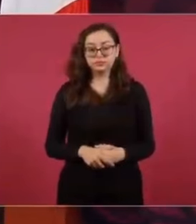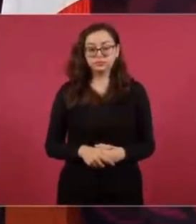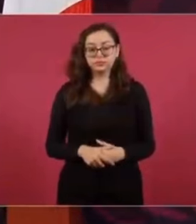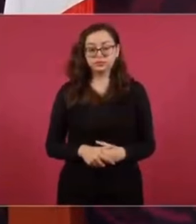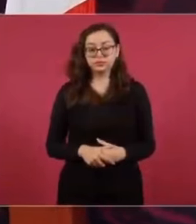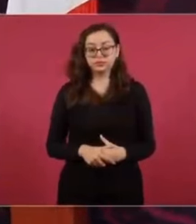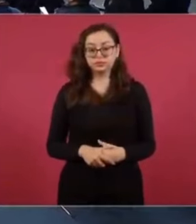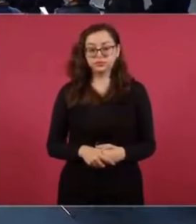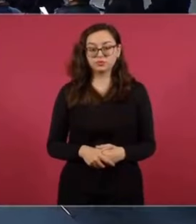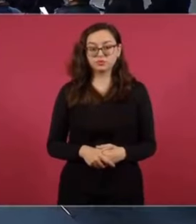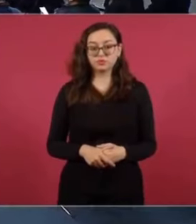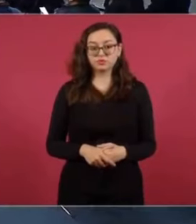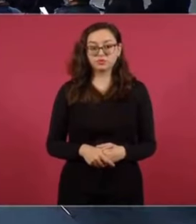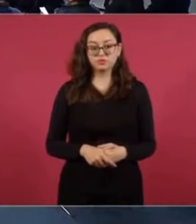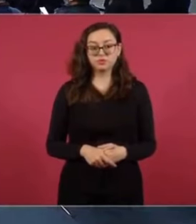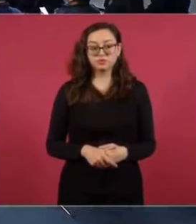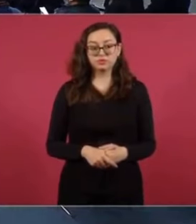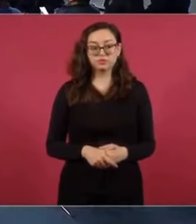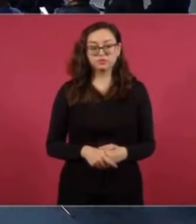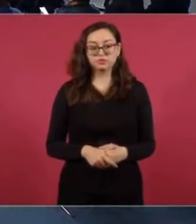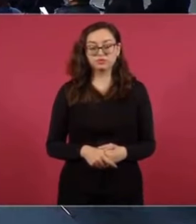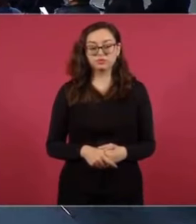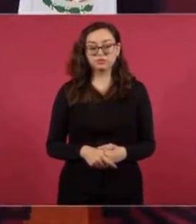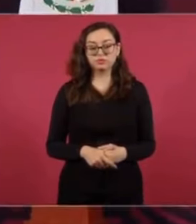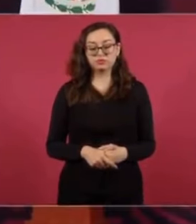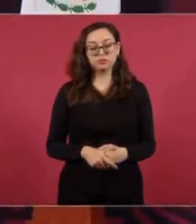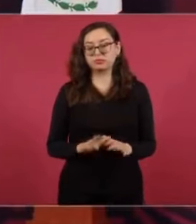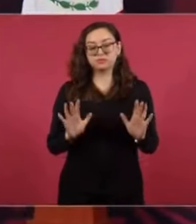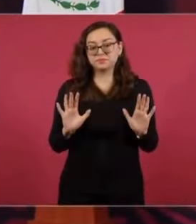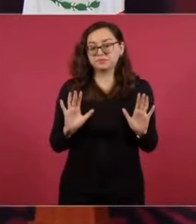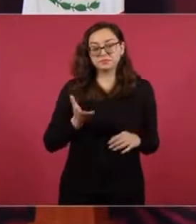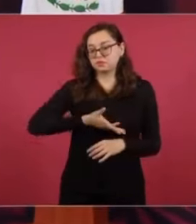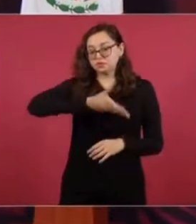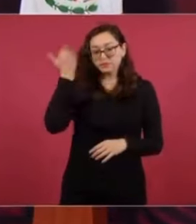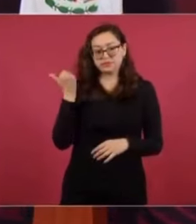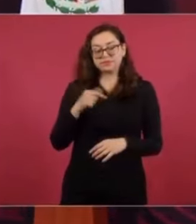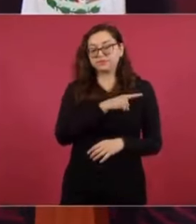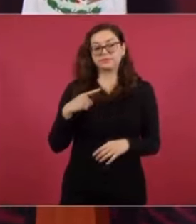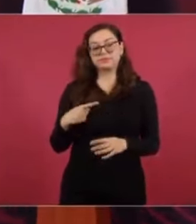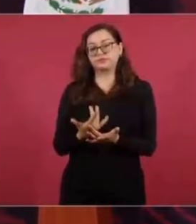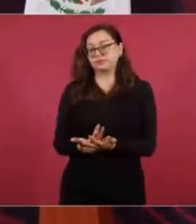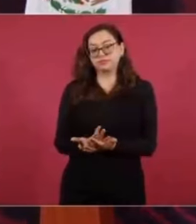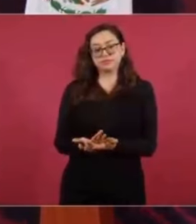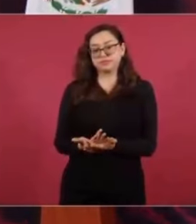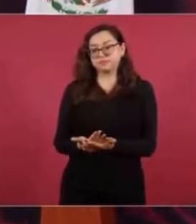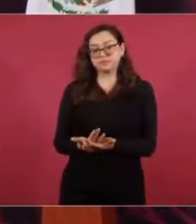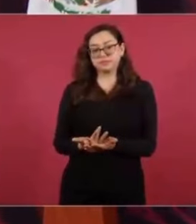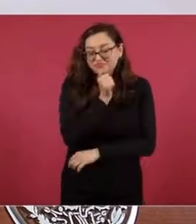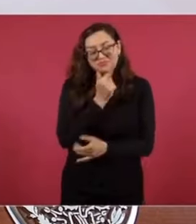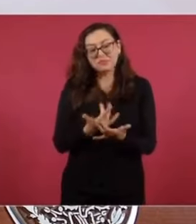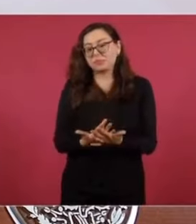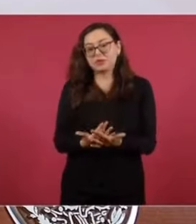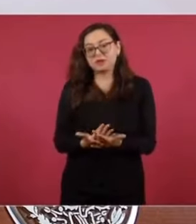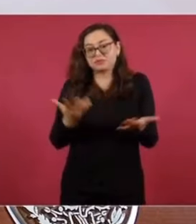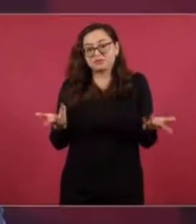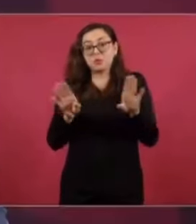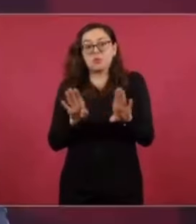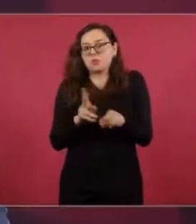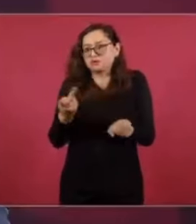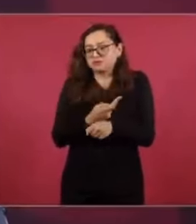Presidente, ¿sí descarta que las agencias estadounidenses no trabajaron aquí? No puedo descartar eso. Tenemos que esperarnos. Tenemos que esperar a que nos informen cómo